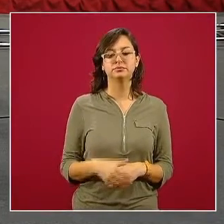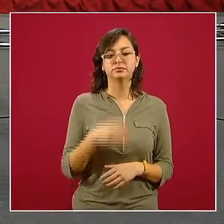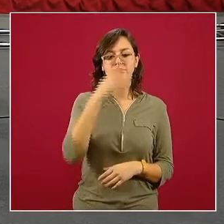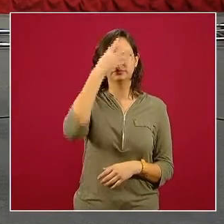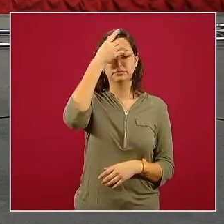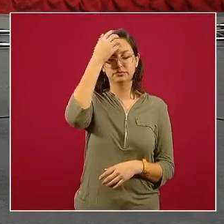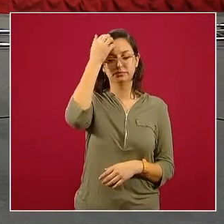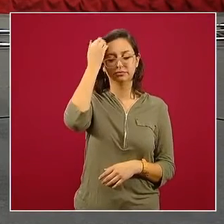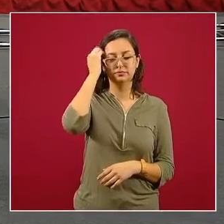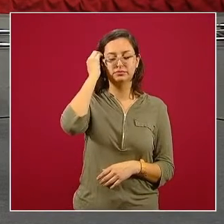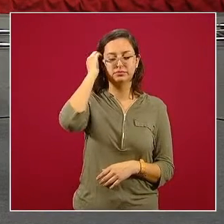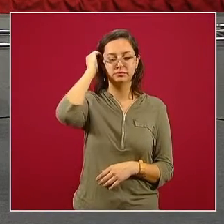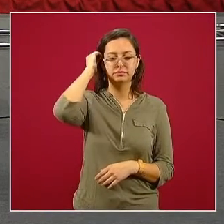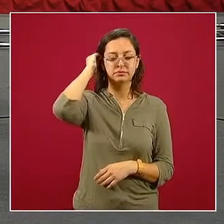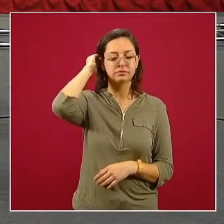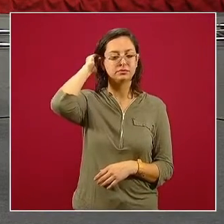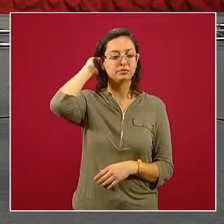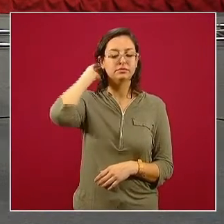a la siguiente.